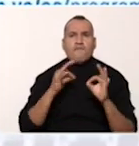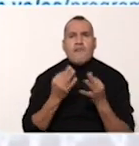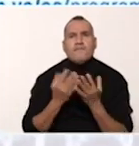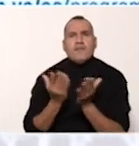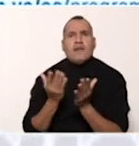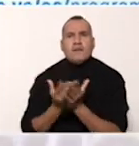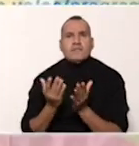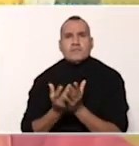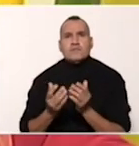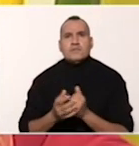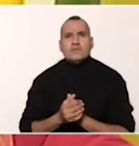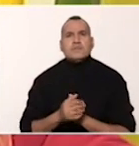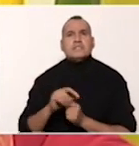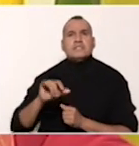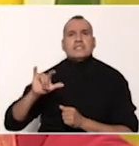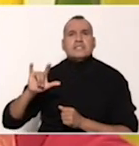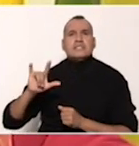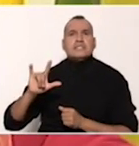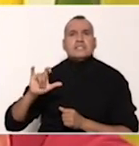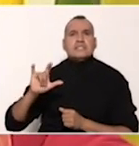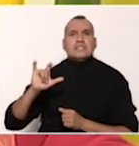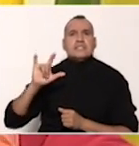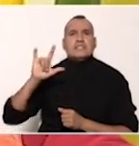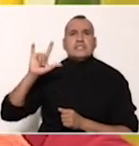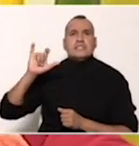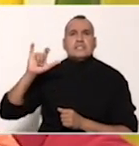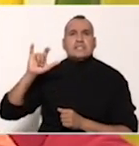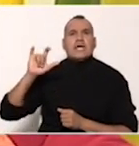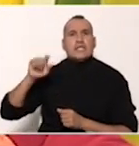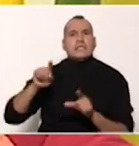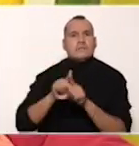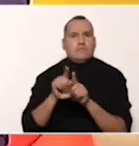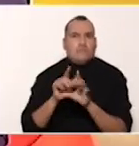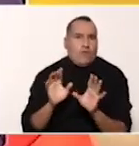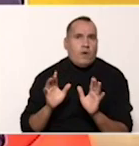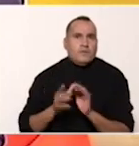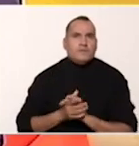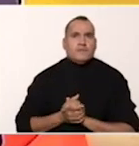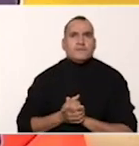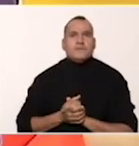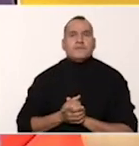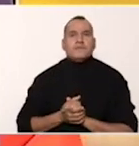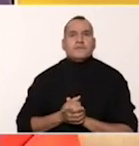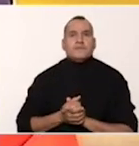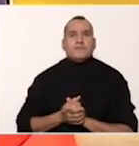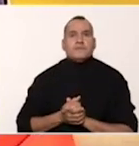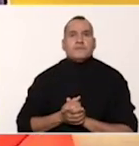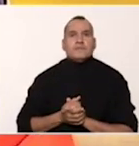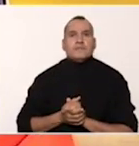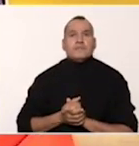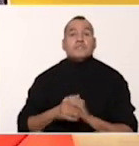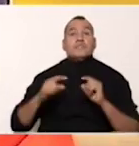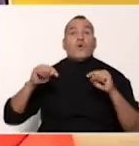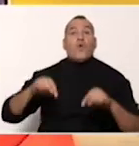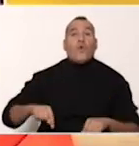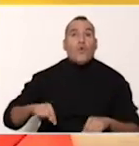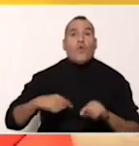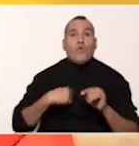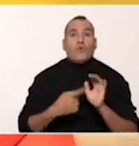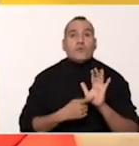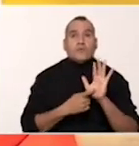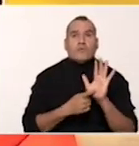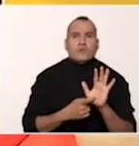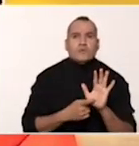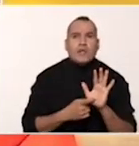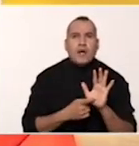cadafamiliaunescuela.me.gov.be y también a través del Instagram con el mismo nombre y con la misma etiqueta. Y hablando de página web, eso fue lo que nos mostró Fundavit el día de hoy. Yo me imagino que